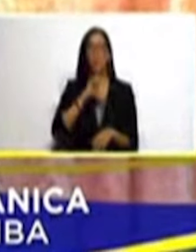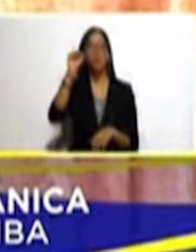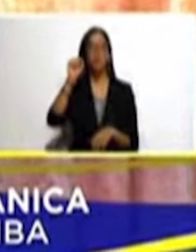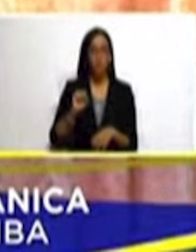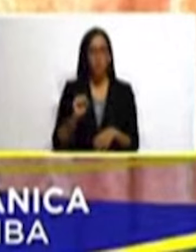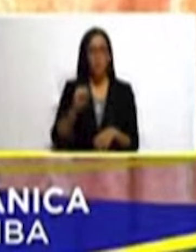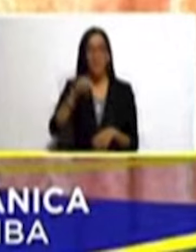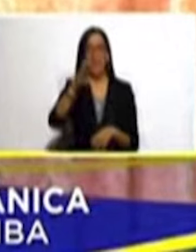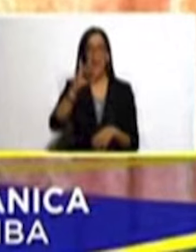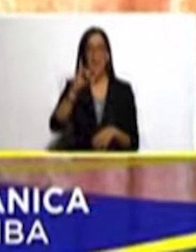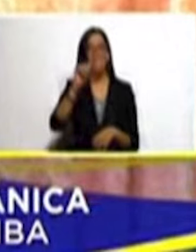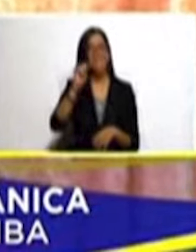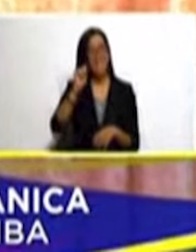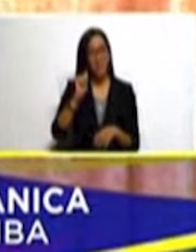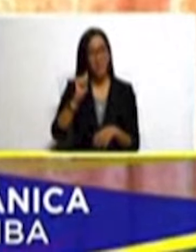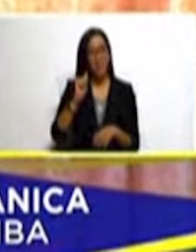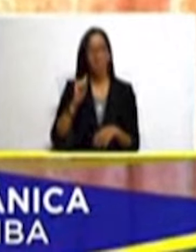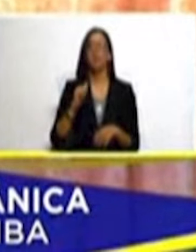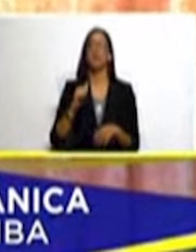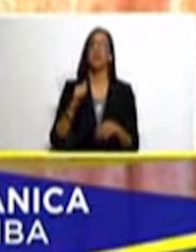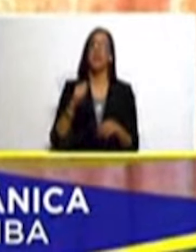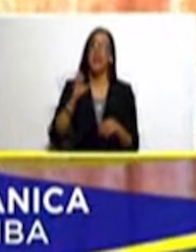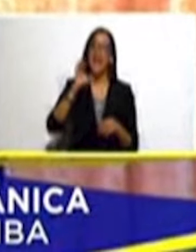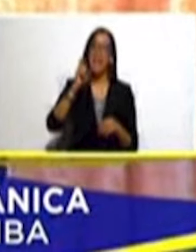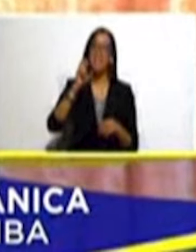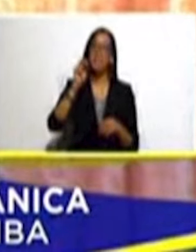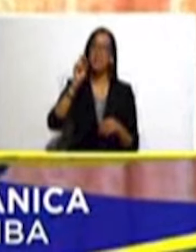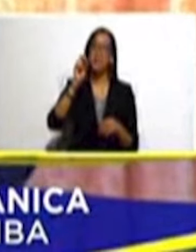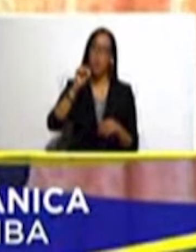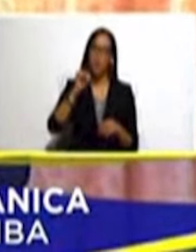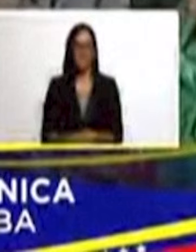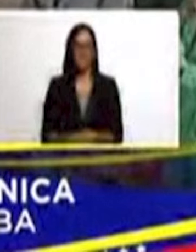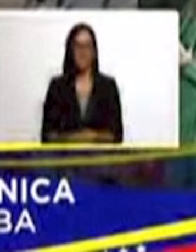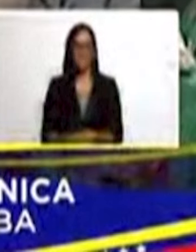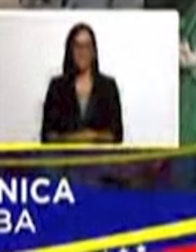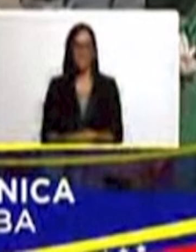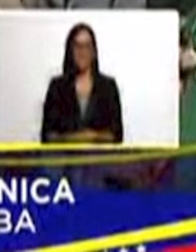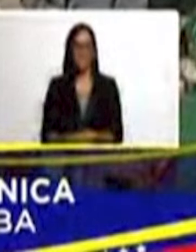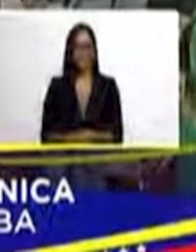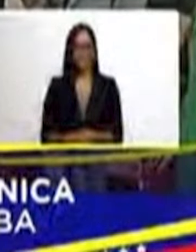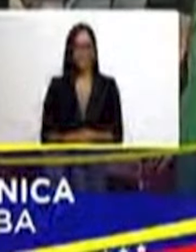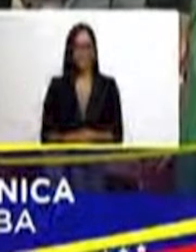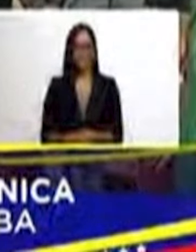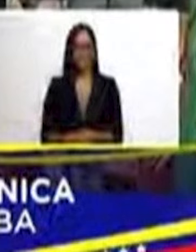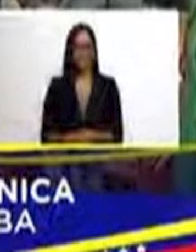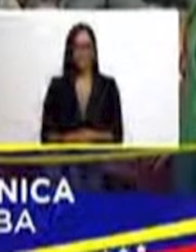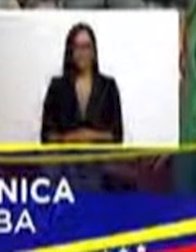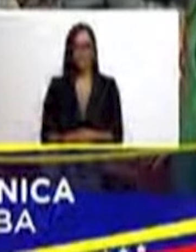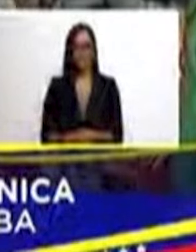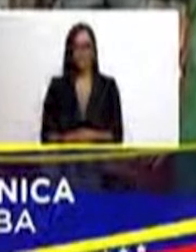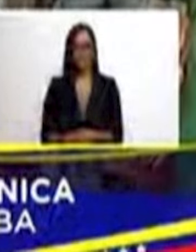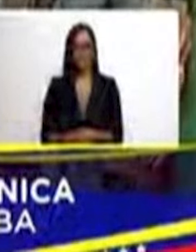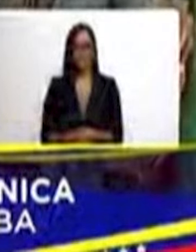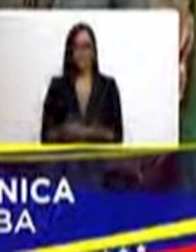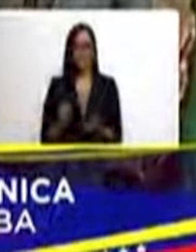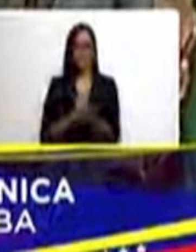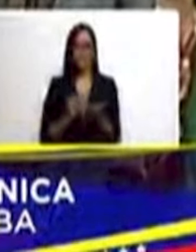CIA y la ExxonMobil. Y no estoy exagerando. Las tensiones que suscitaron una